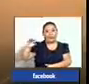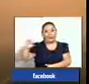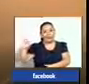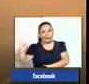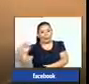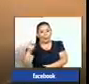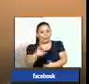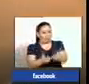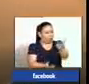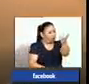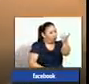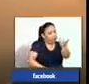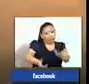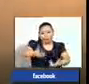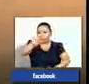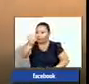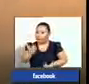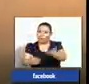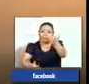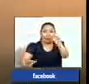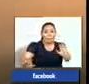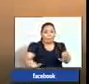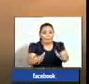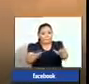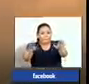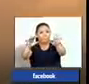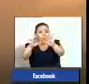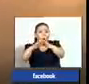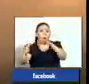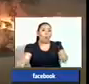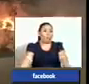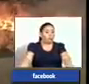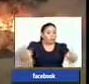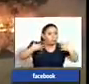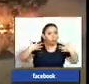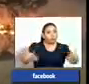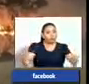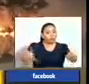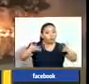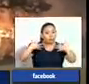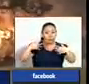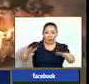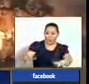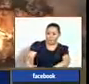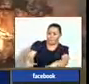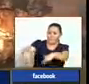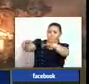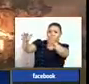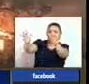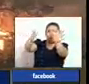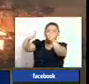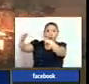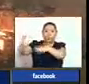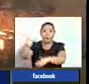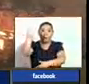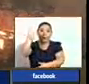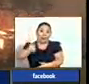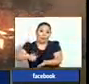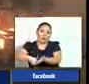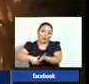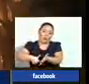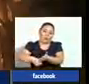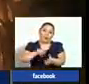forestales arden en medio de una sofocante ola de calor. El humo cubría la ciudad y el gobernador de California